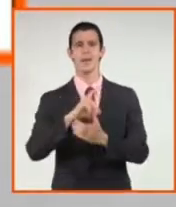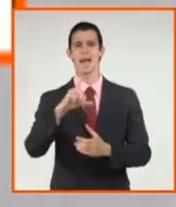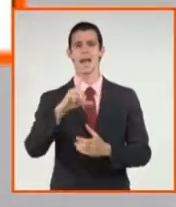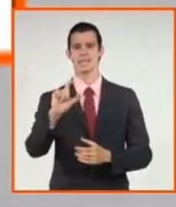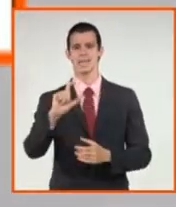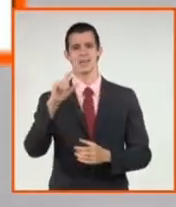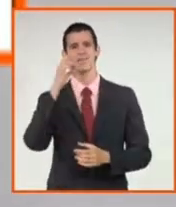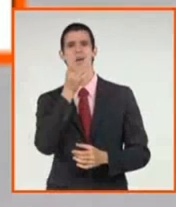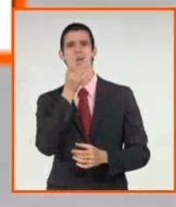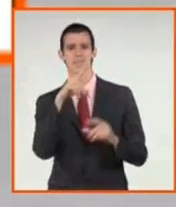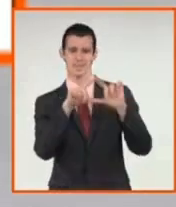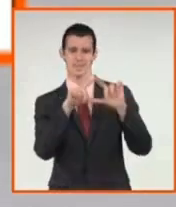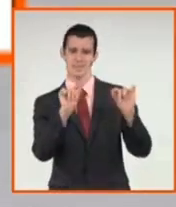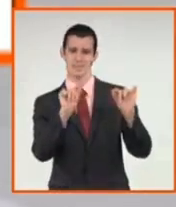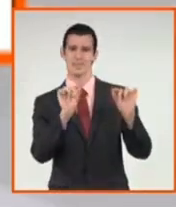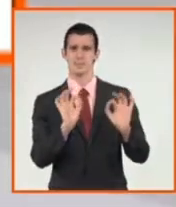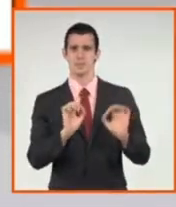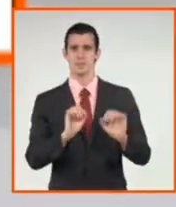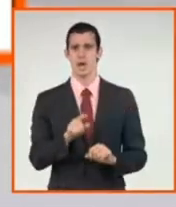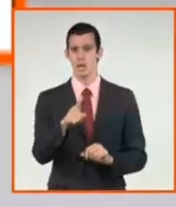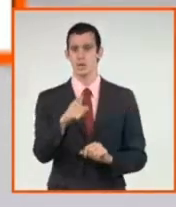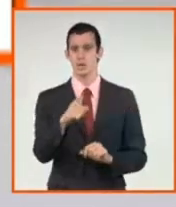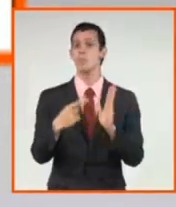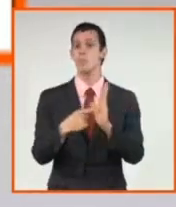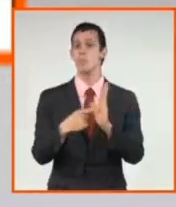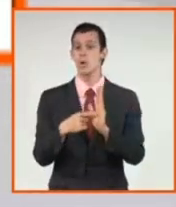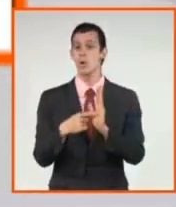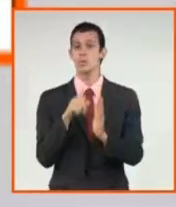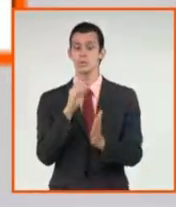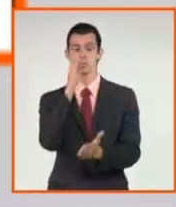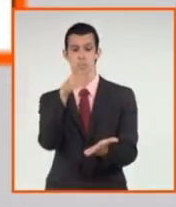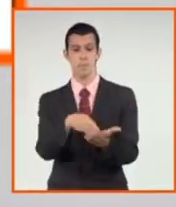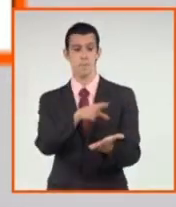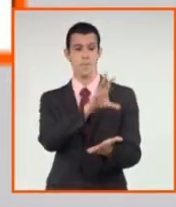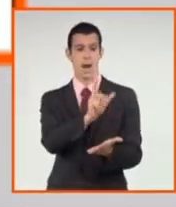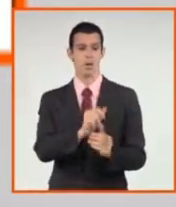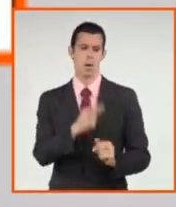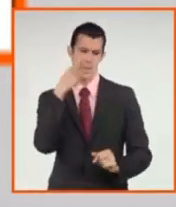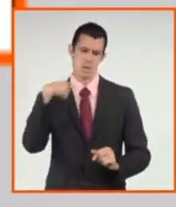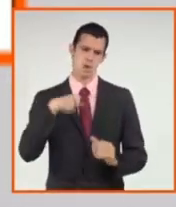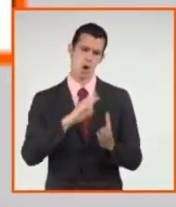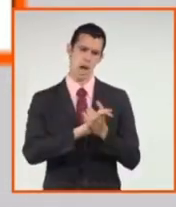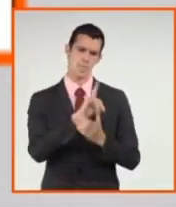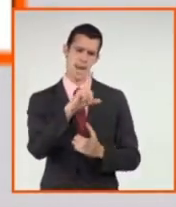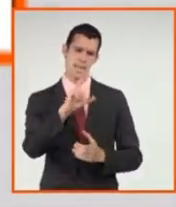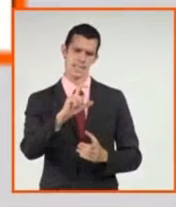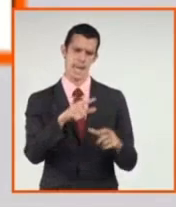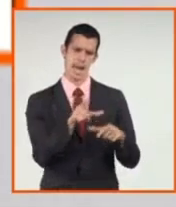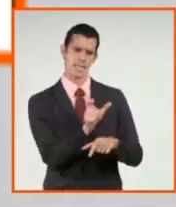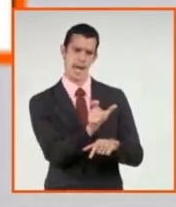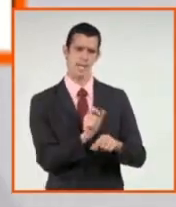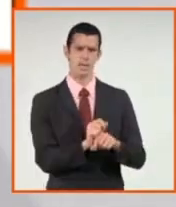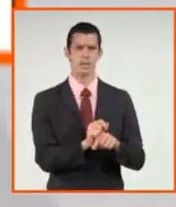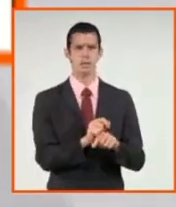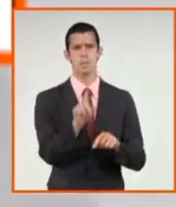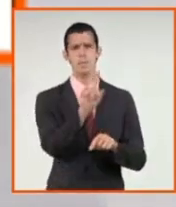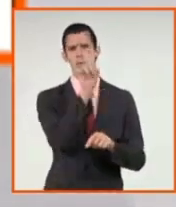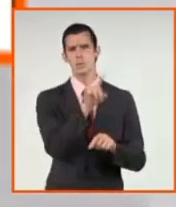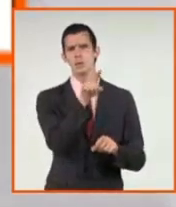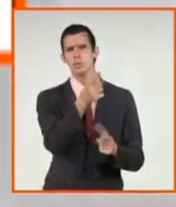para el desarrollo de la fotovoltaica la cantidad de transferir será equivalente a